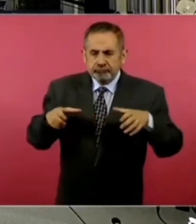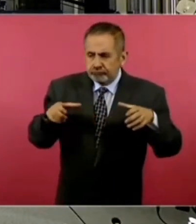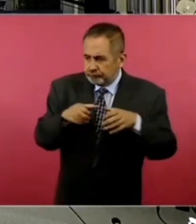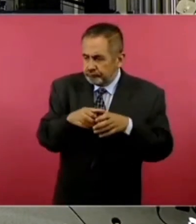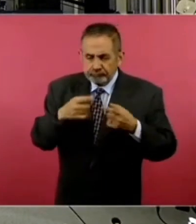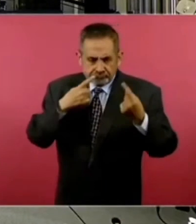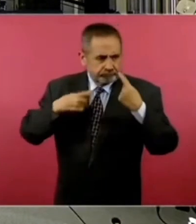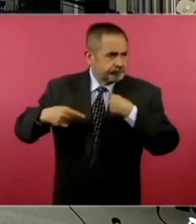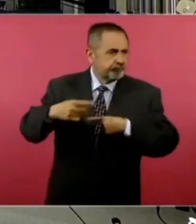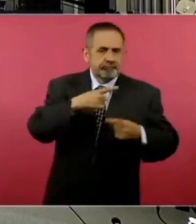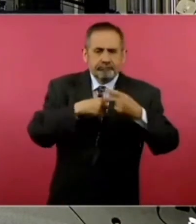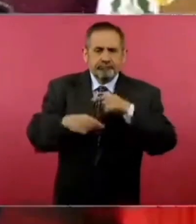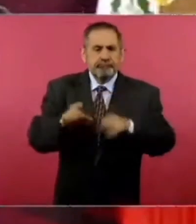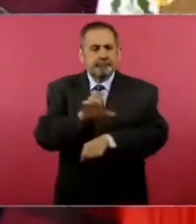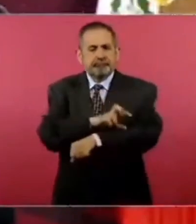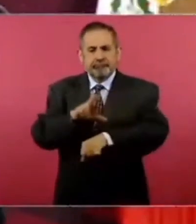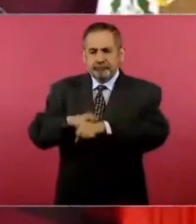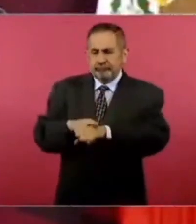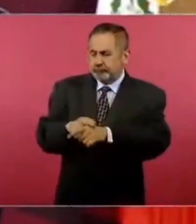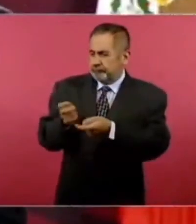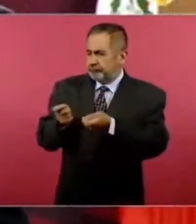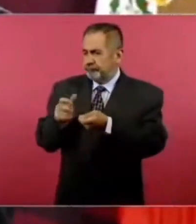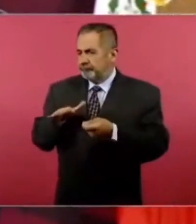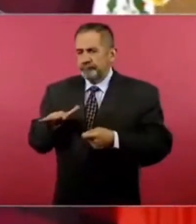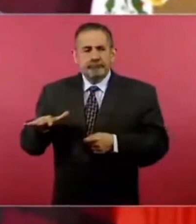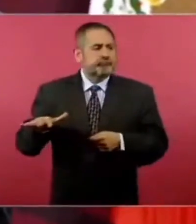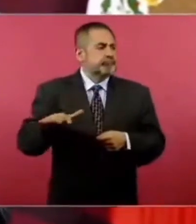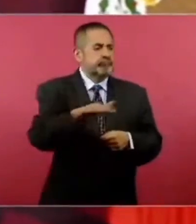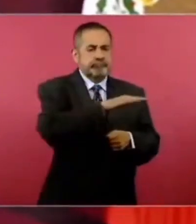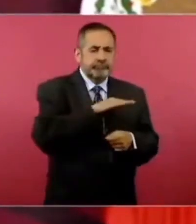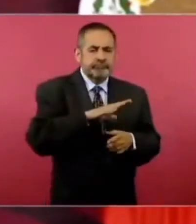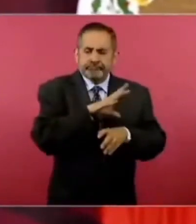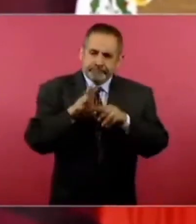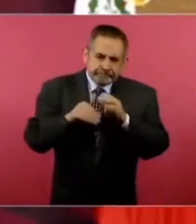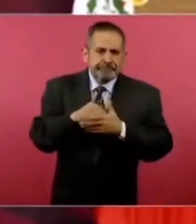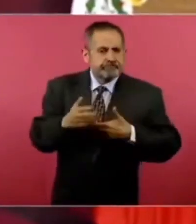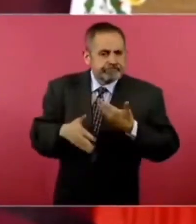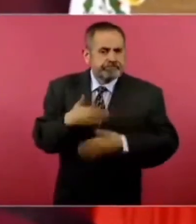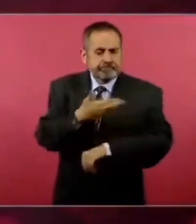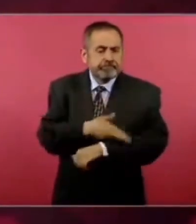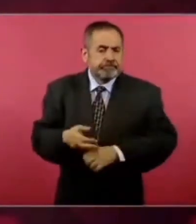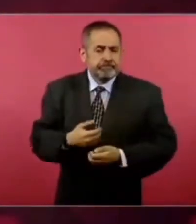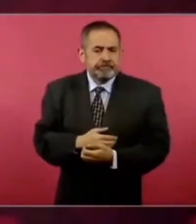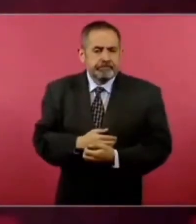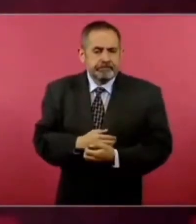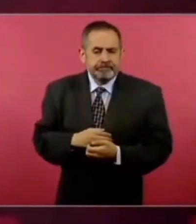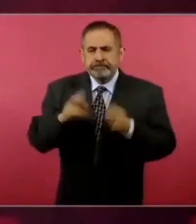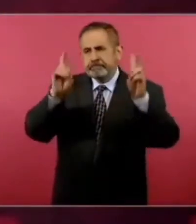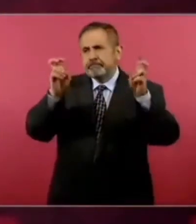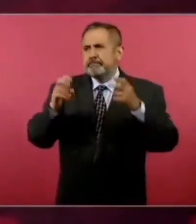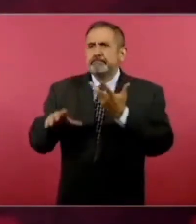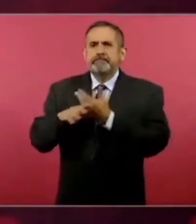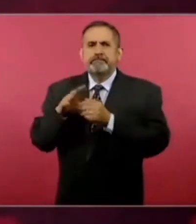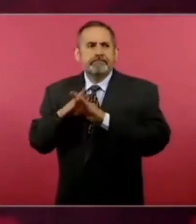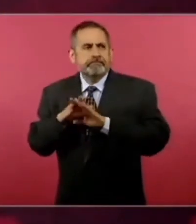la que coordina de parte de ellos todos estos esfuerzos. Los temas: